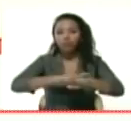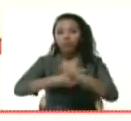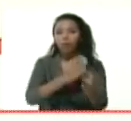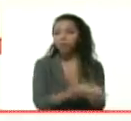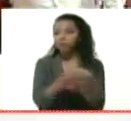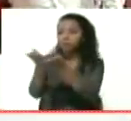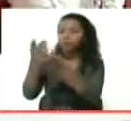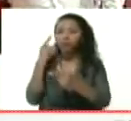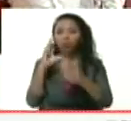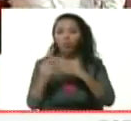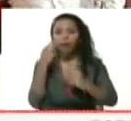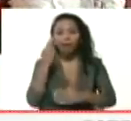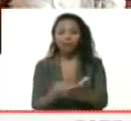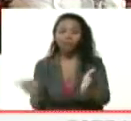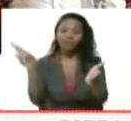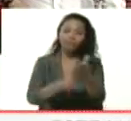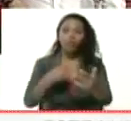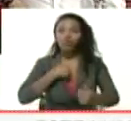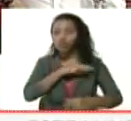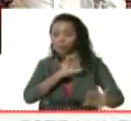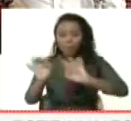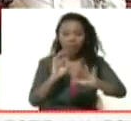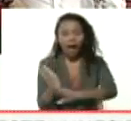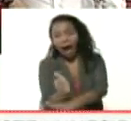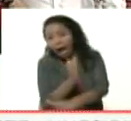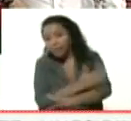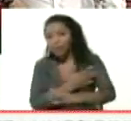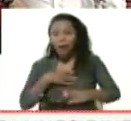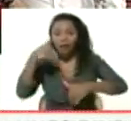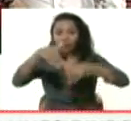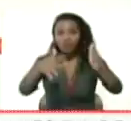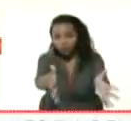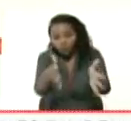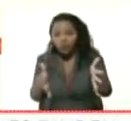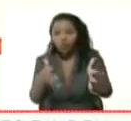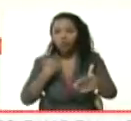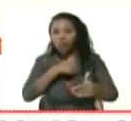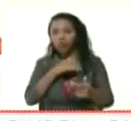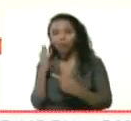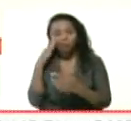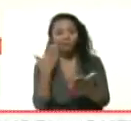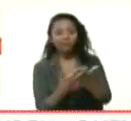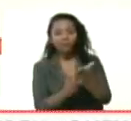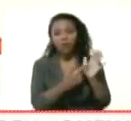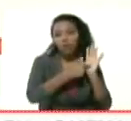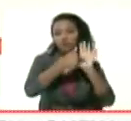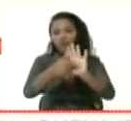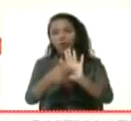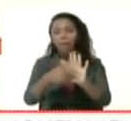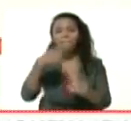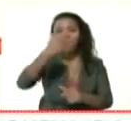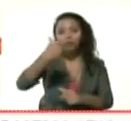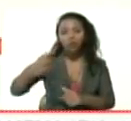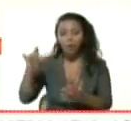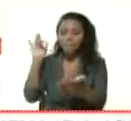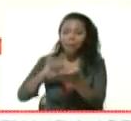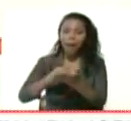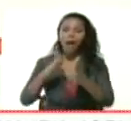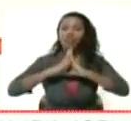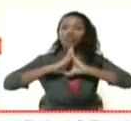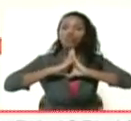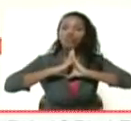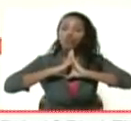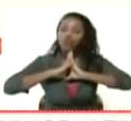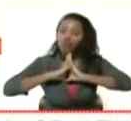repito, para ganar las elecciones parlamentarias. Nosotros vamos a presentar candidatos y candidatas